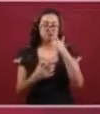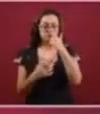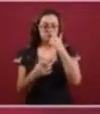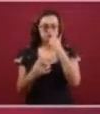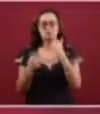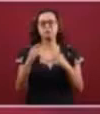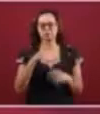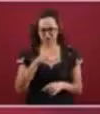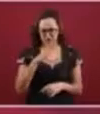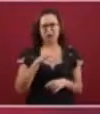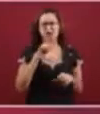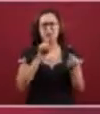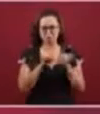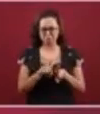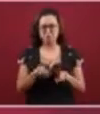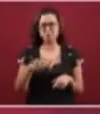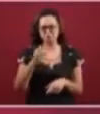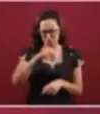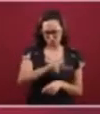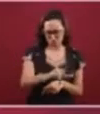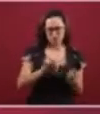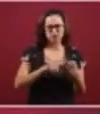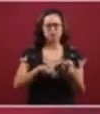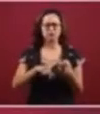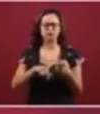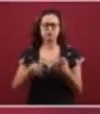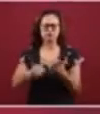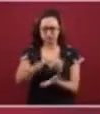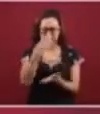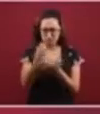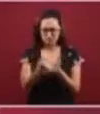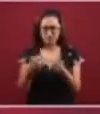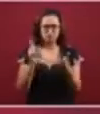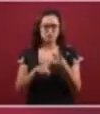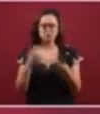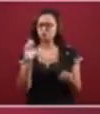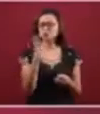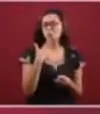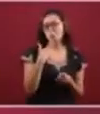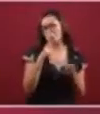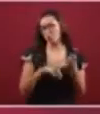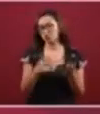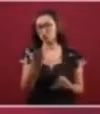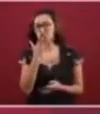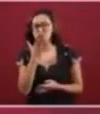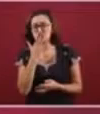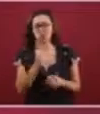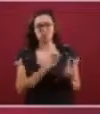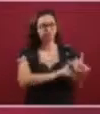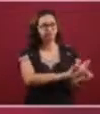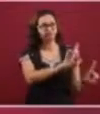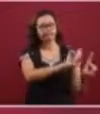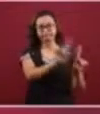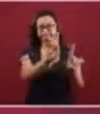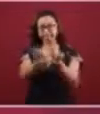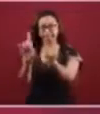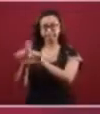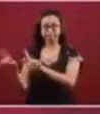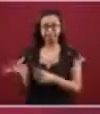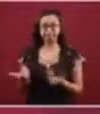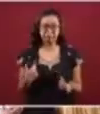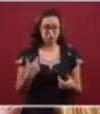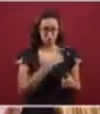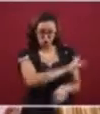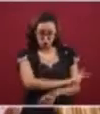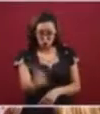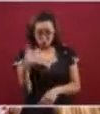de Nuevo León, pero también de Tamaulipas, también de Chihuahua, de Sonora, de otras partes. No todos